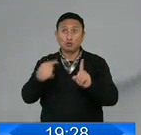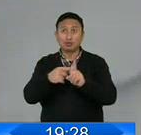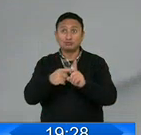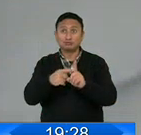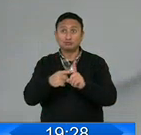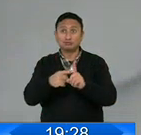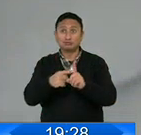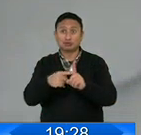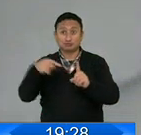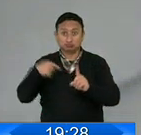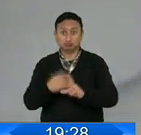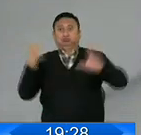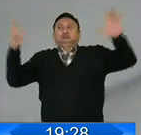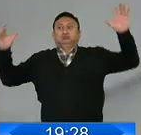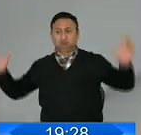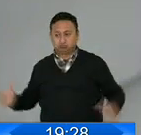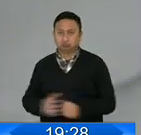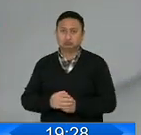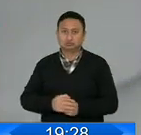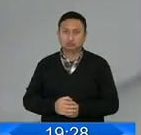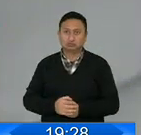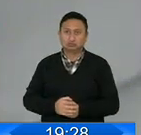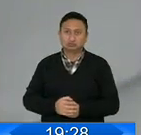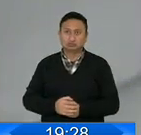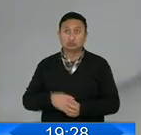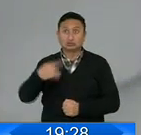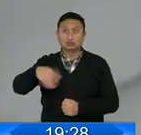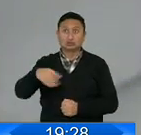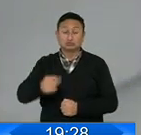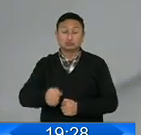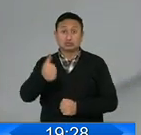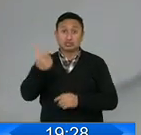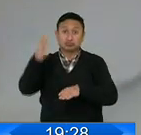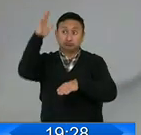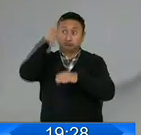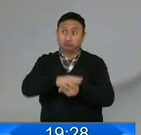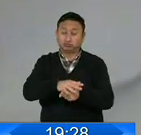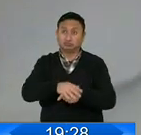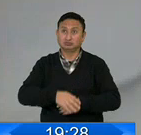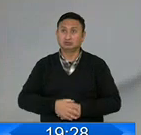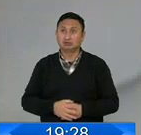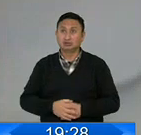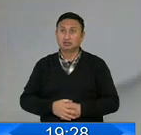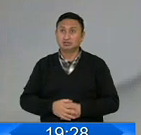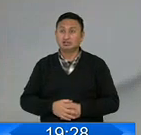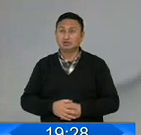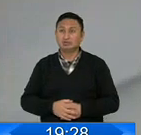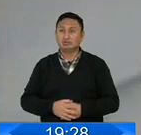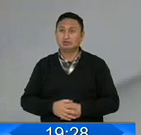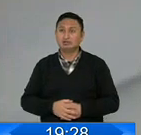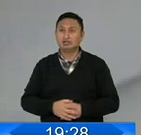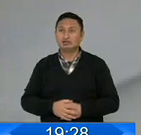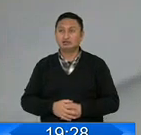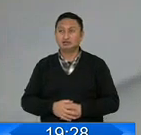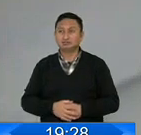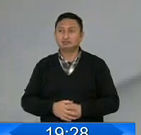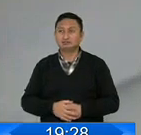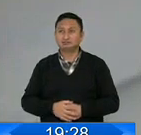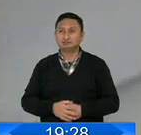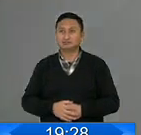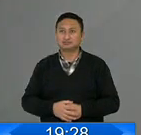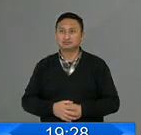vecino, que por fortuna alcanzó a moverse y evitar ser aplastado por el carro. Aunque cae al piso, el siniestro no le arrebató la